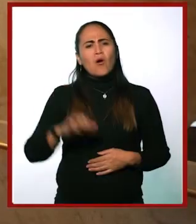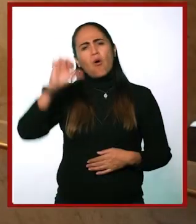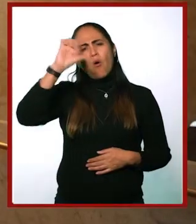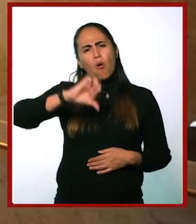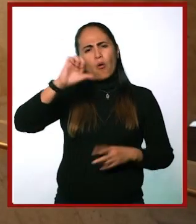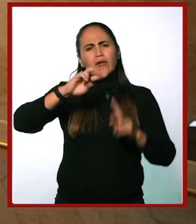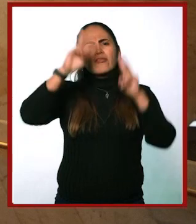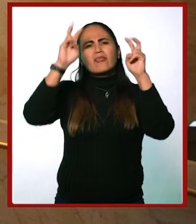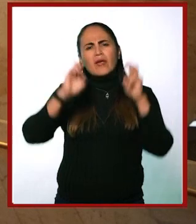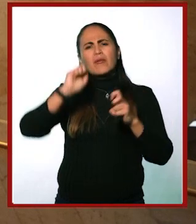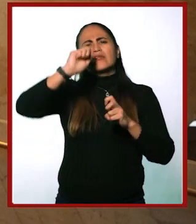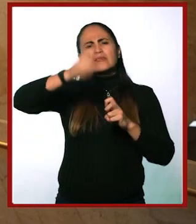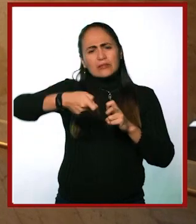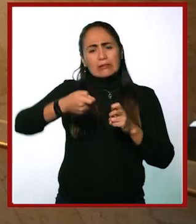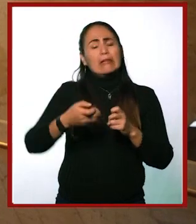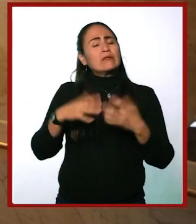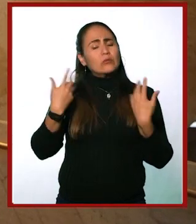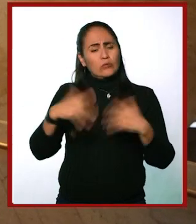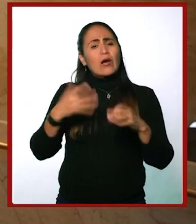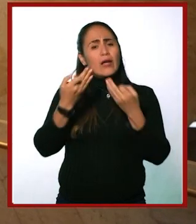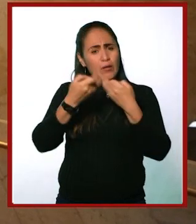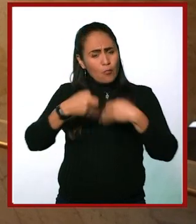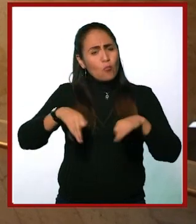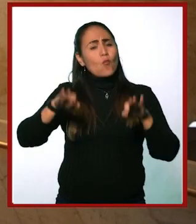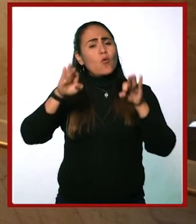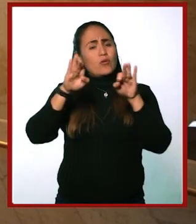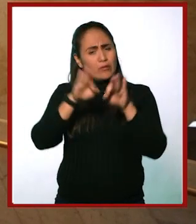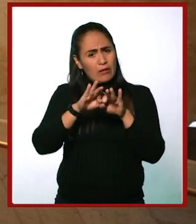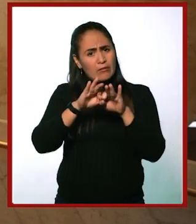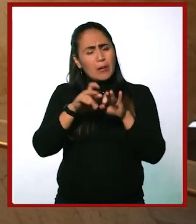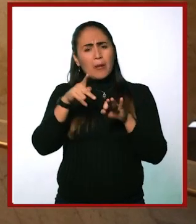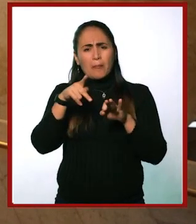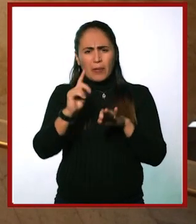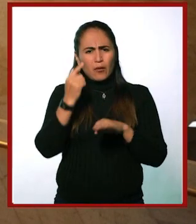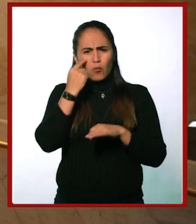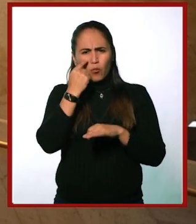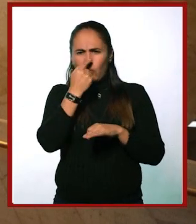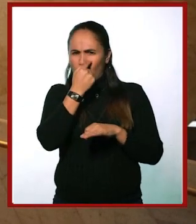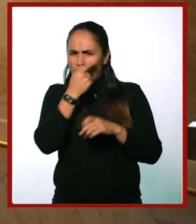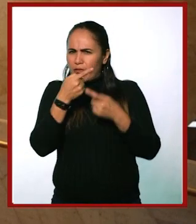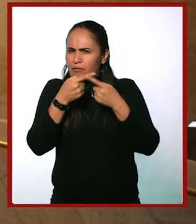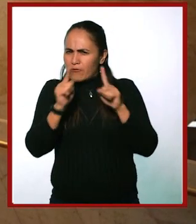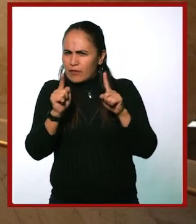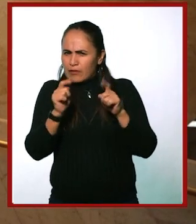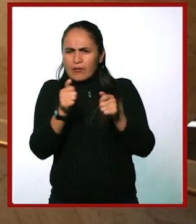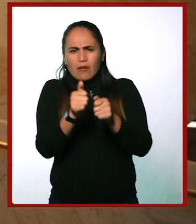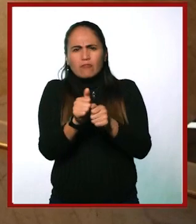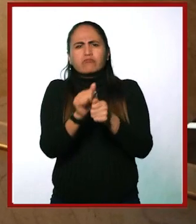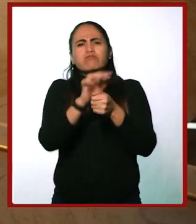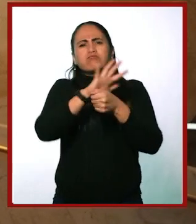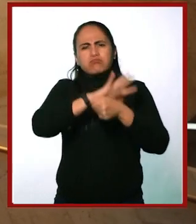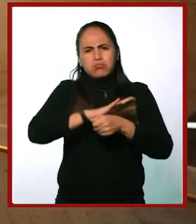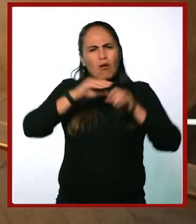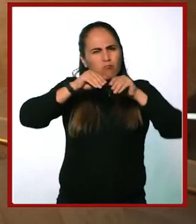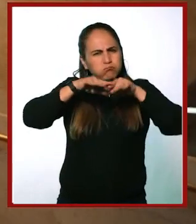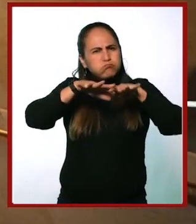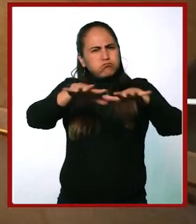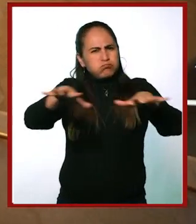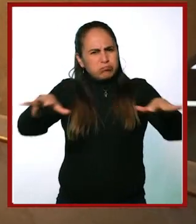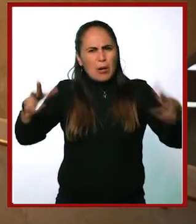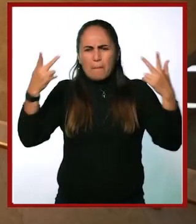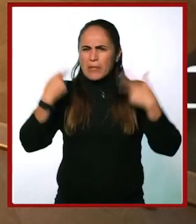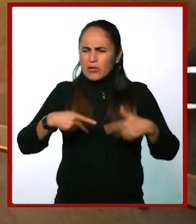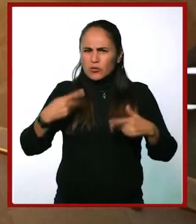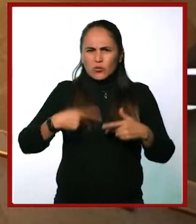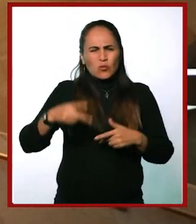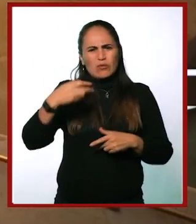Hoy hablaremos de un asunto por demás importante, pero desde una perspectiva distinta. La pandemia del coronavirus ha impactado la